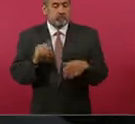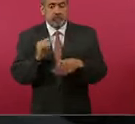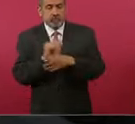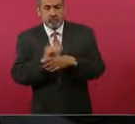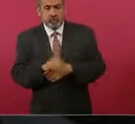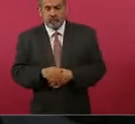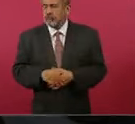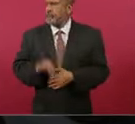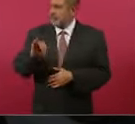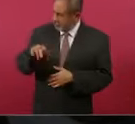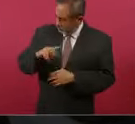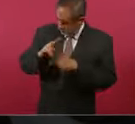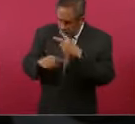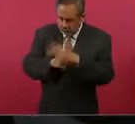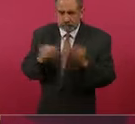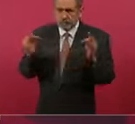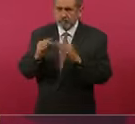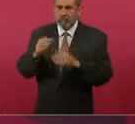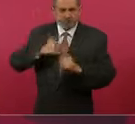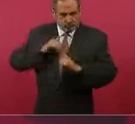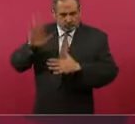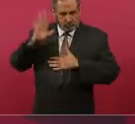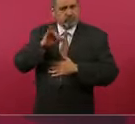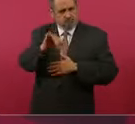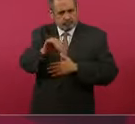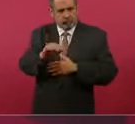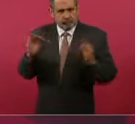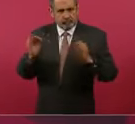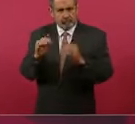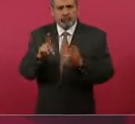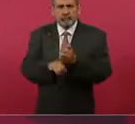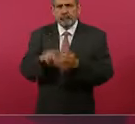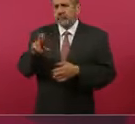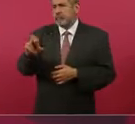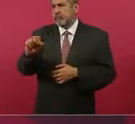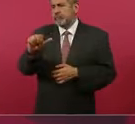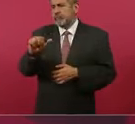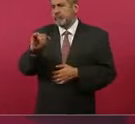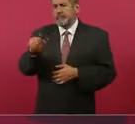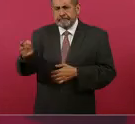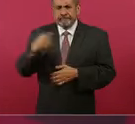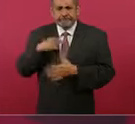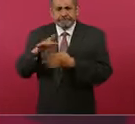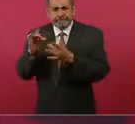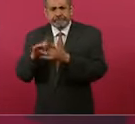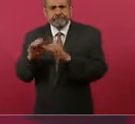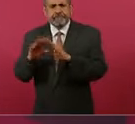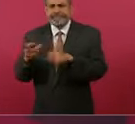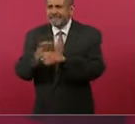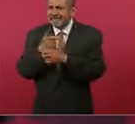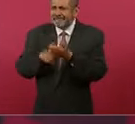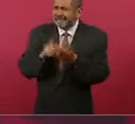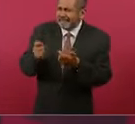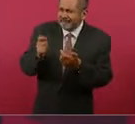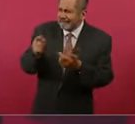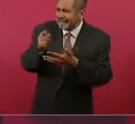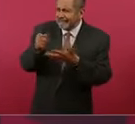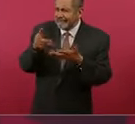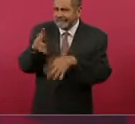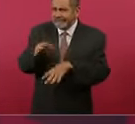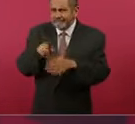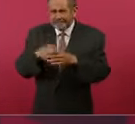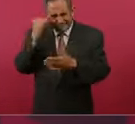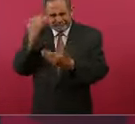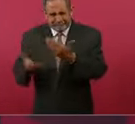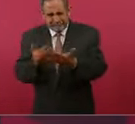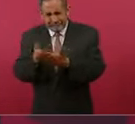la va a recibir. Okay. Sí, me comprometo a eso. Y que Rosa Isela nos dé una explicación de qué se trata, ¿no?, sobre esta